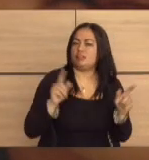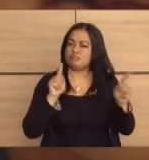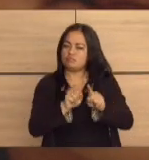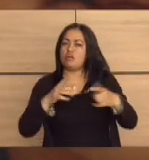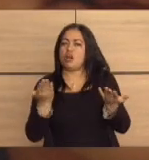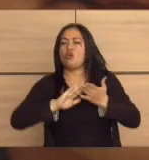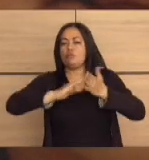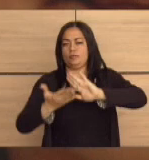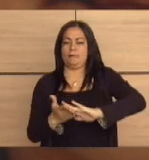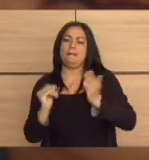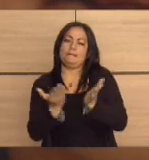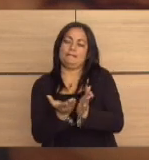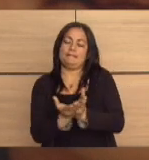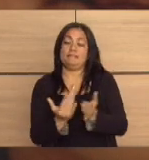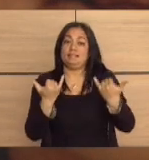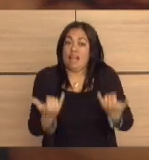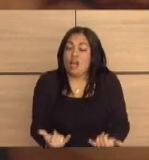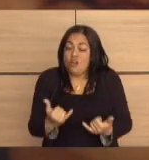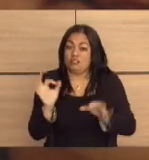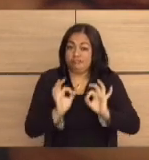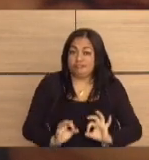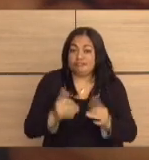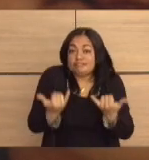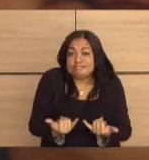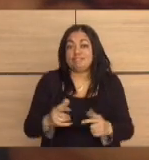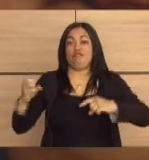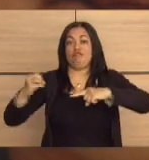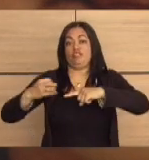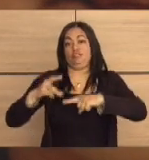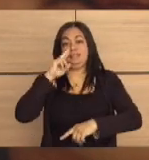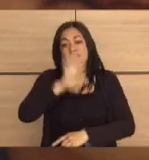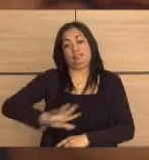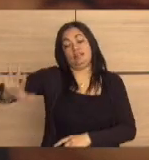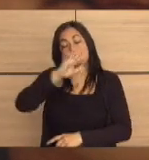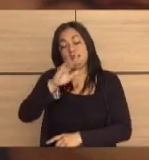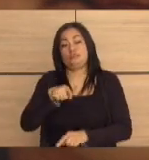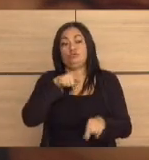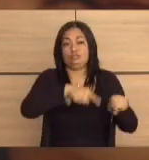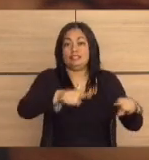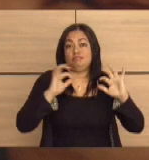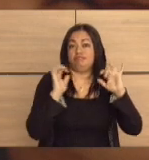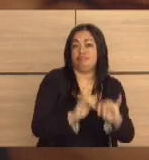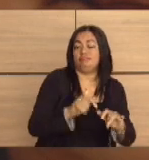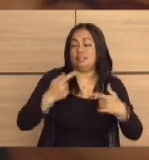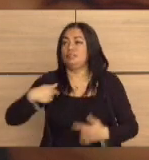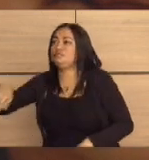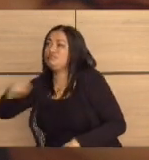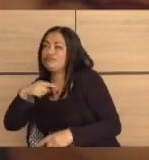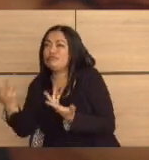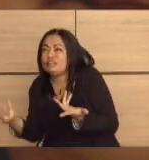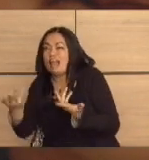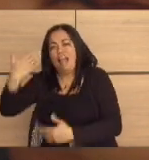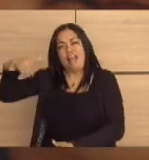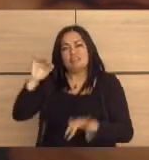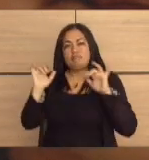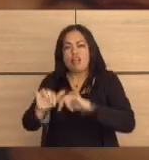educativa, este foro nacional. Foro nacional que para ustedes y para mí ha sido encuentro en muchas ocasiones. Hemos